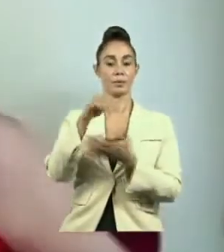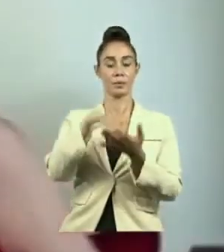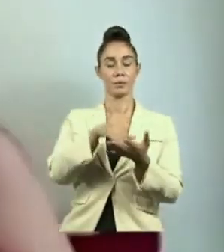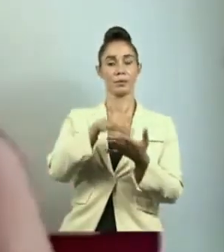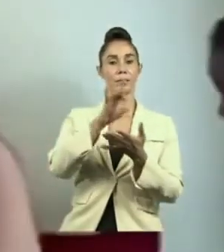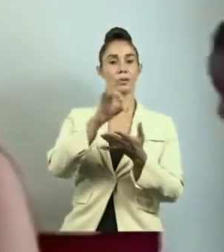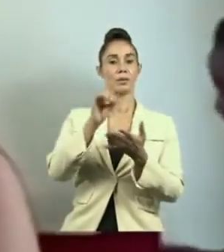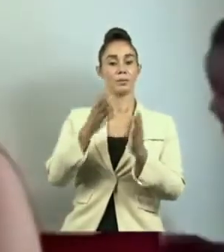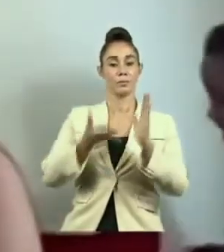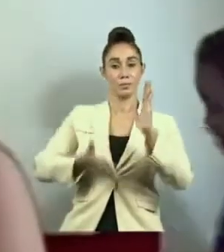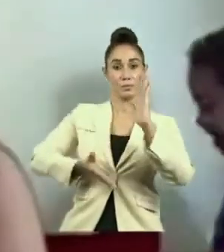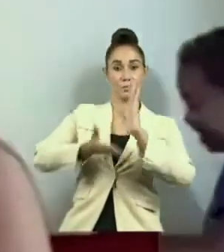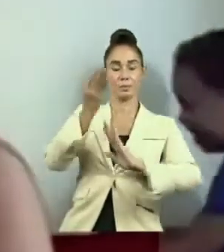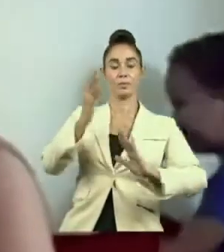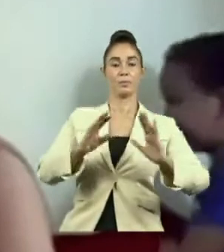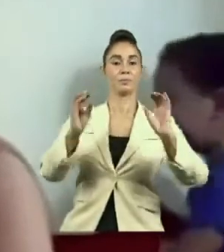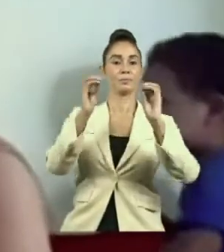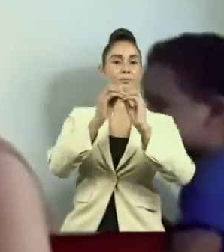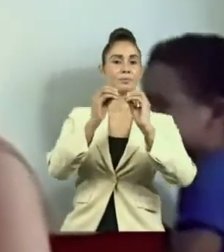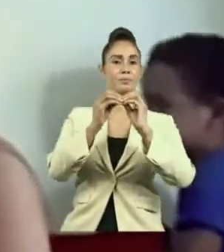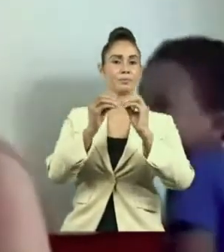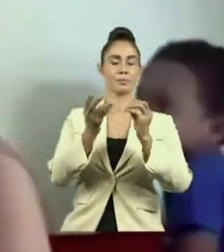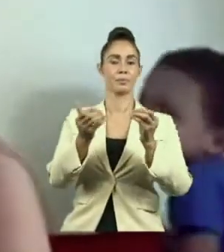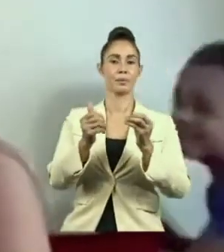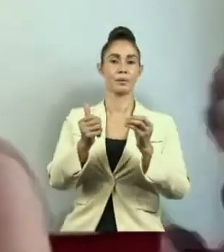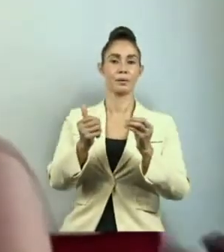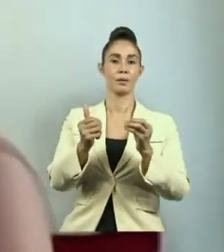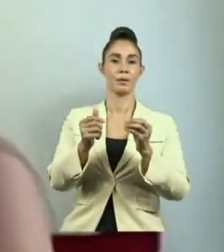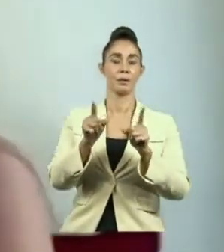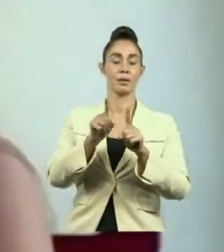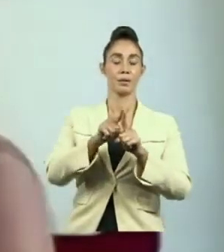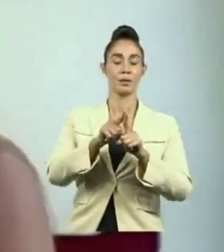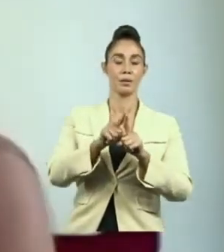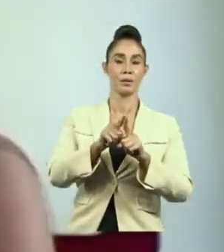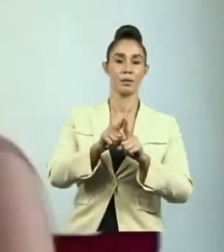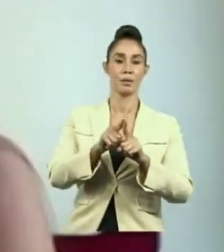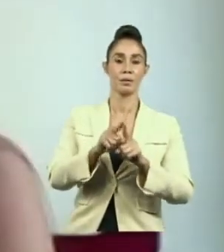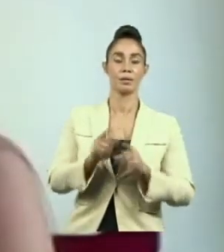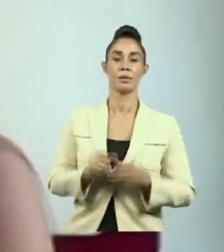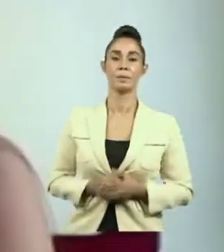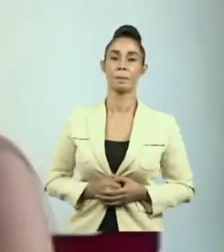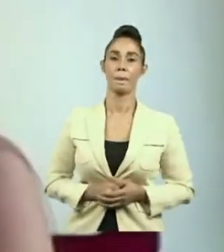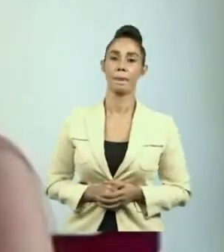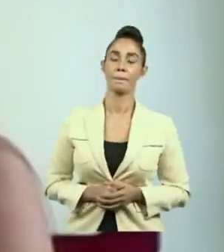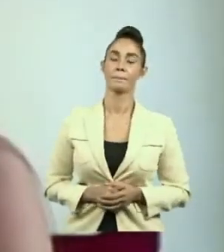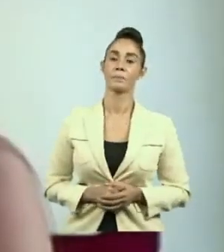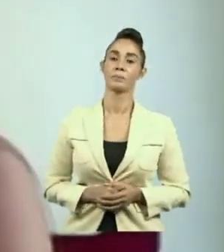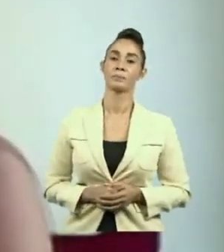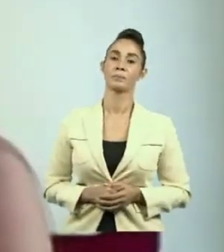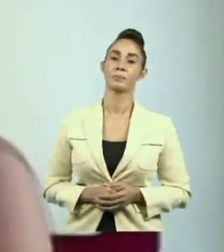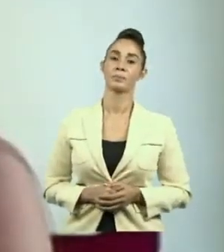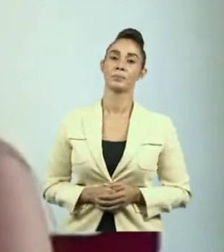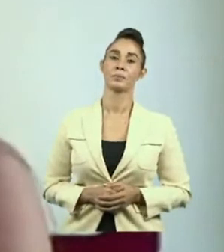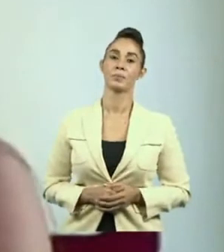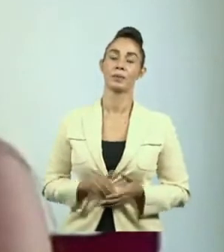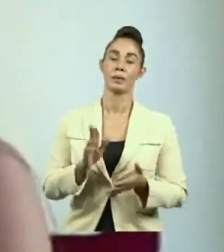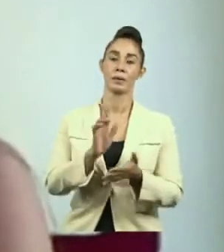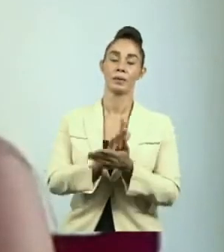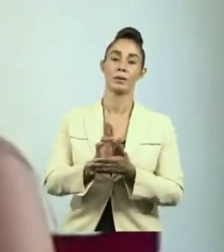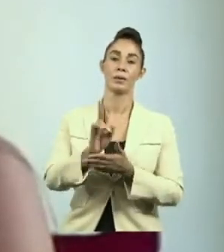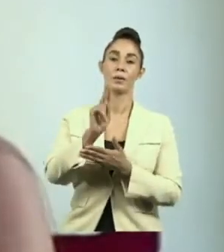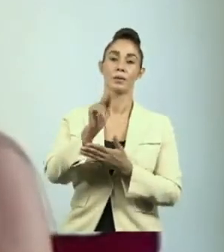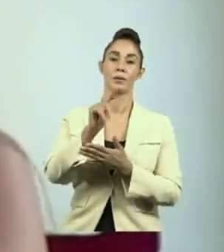país para procesar las cosas y que no se queda también el tema de duquesa que está en una situación